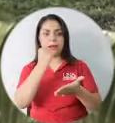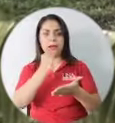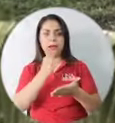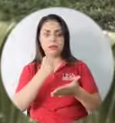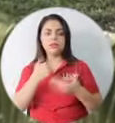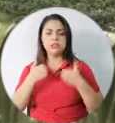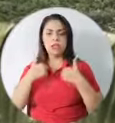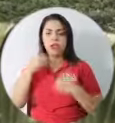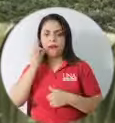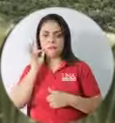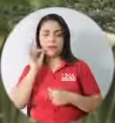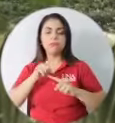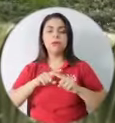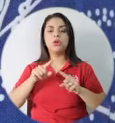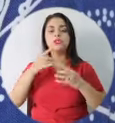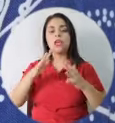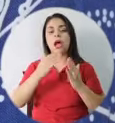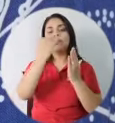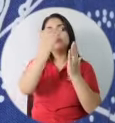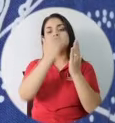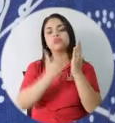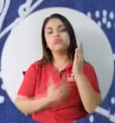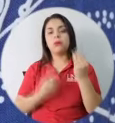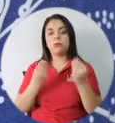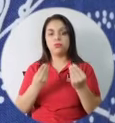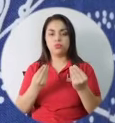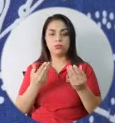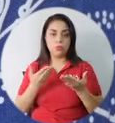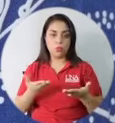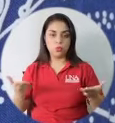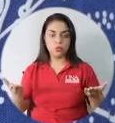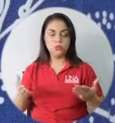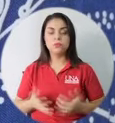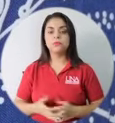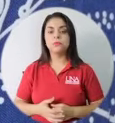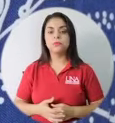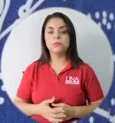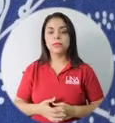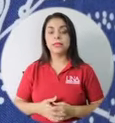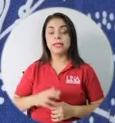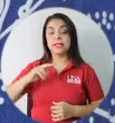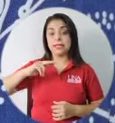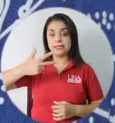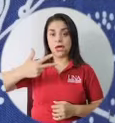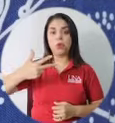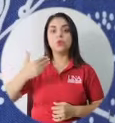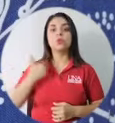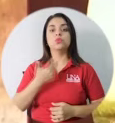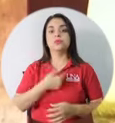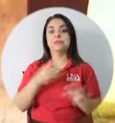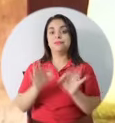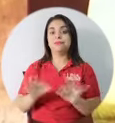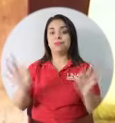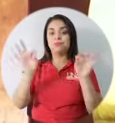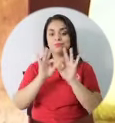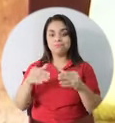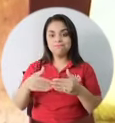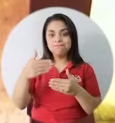de un portafolio de productos. Y el tercero, que también para nosotros es importante en esta etapa que sigue